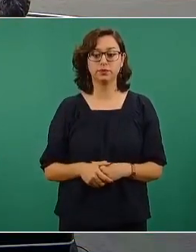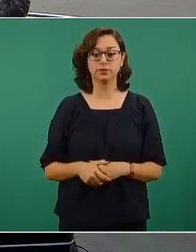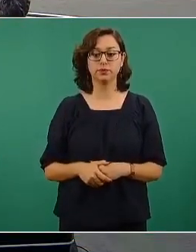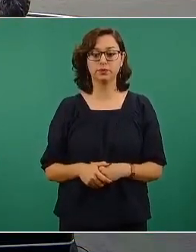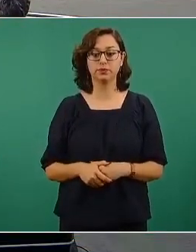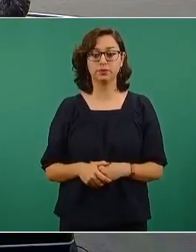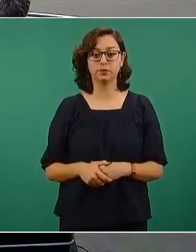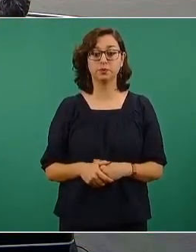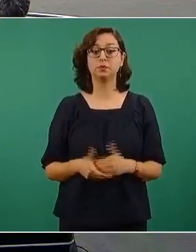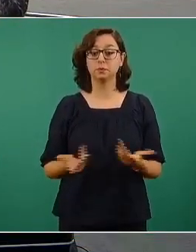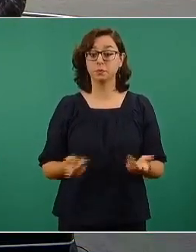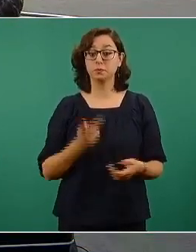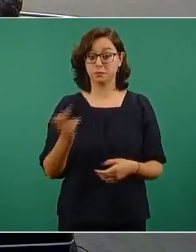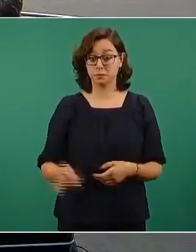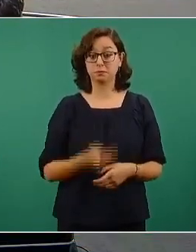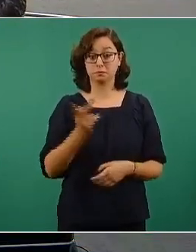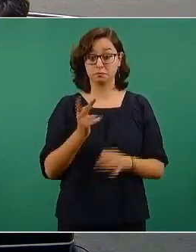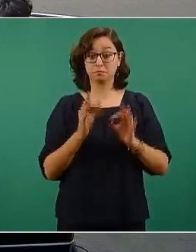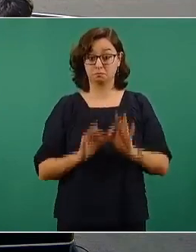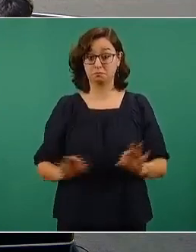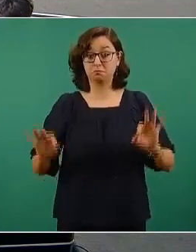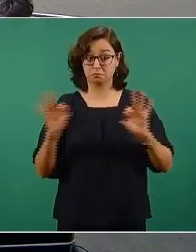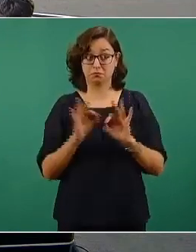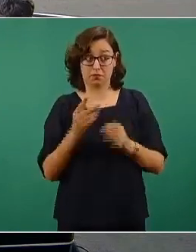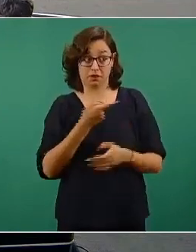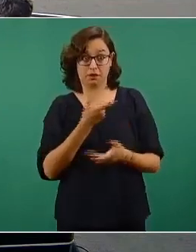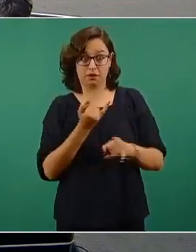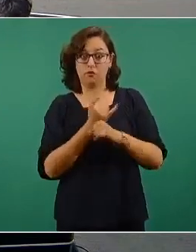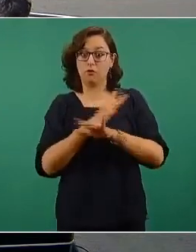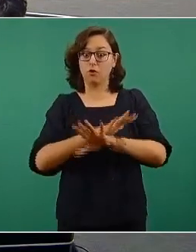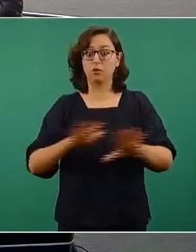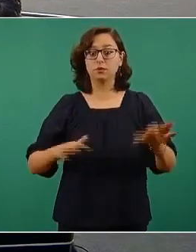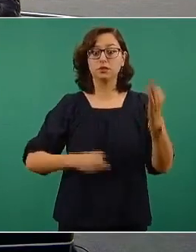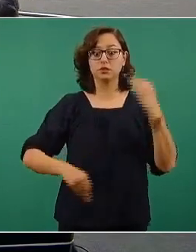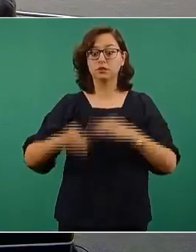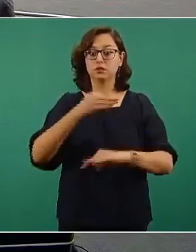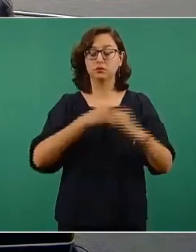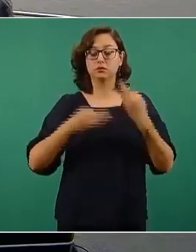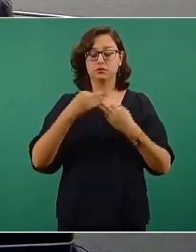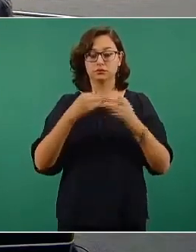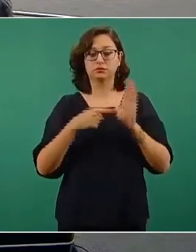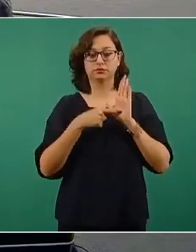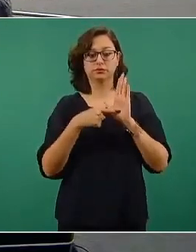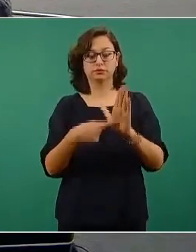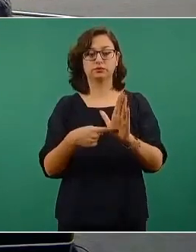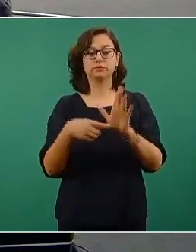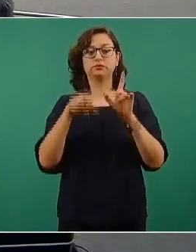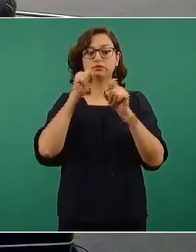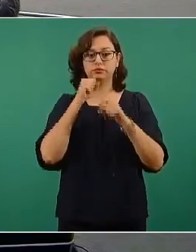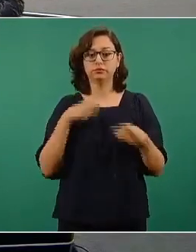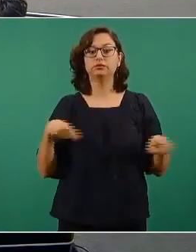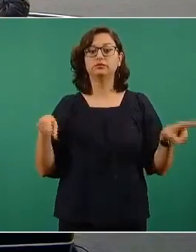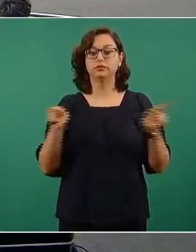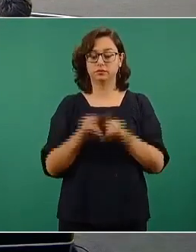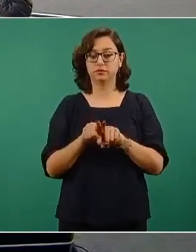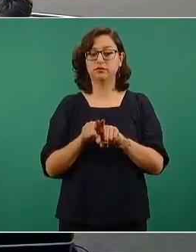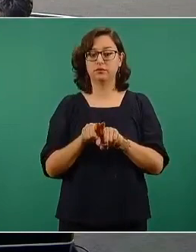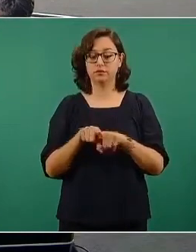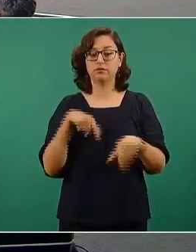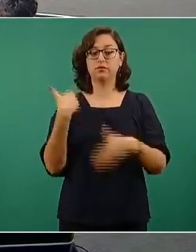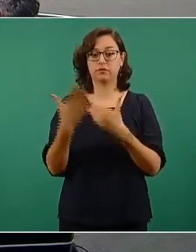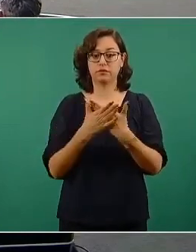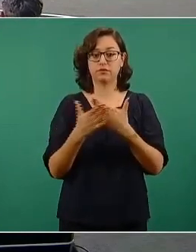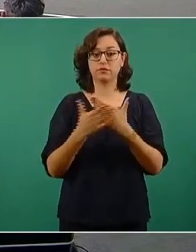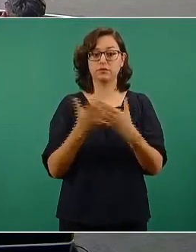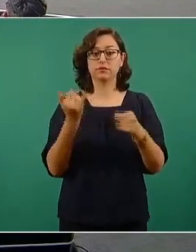importante lo de tu pregunta por todo esto. Y sí vamos a traer también el informe de lo que